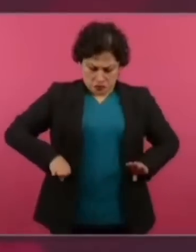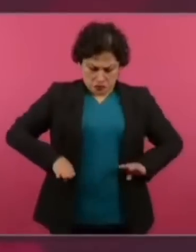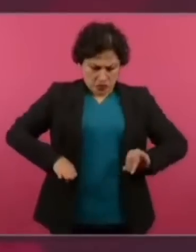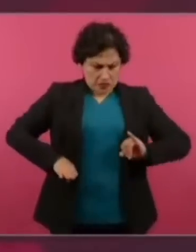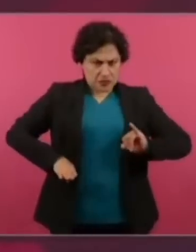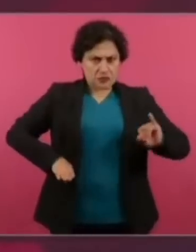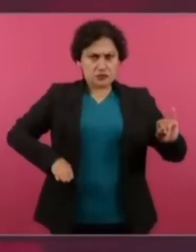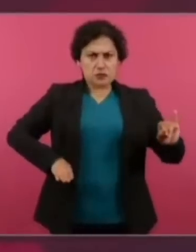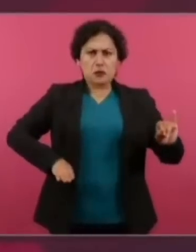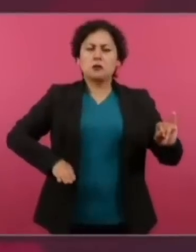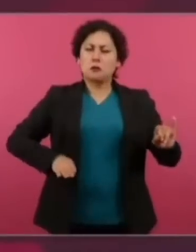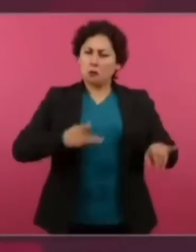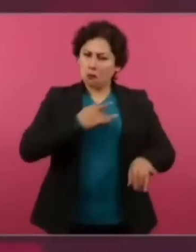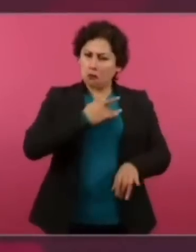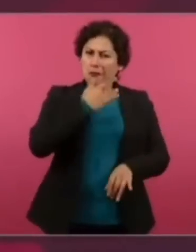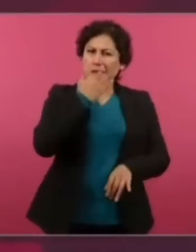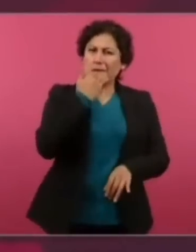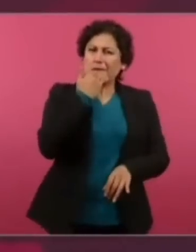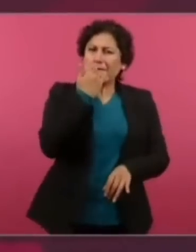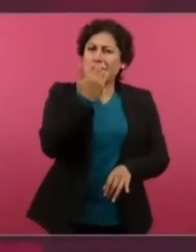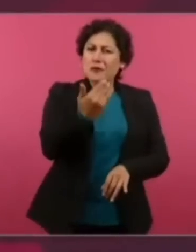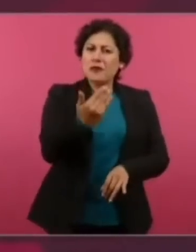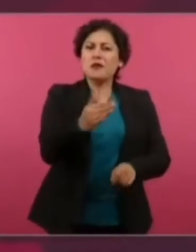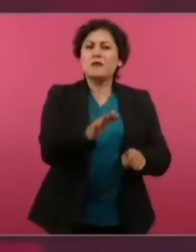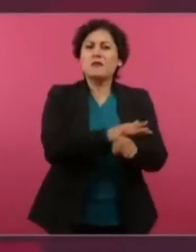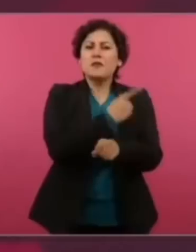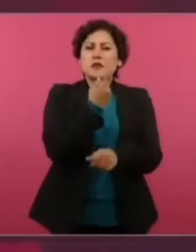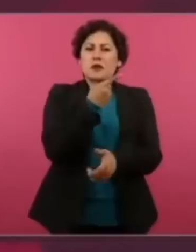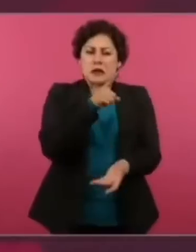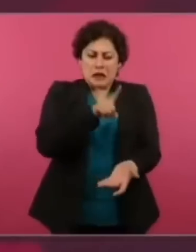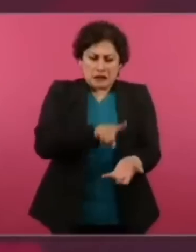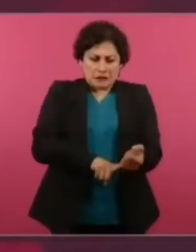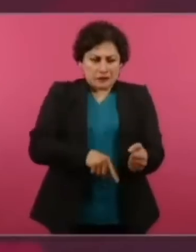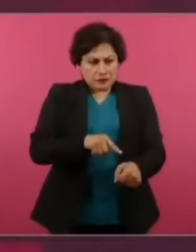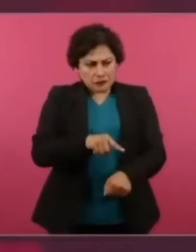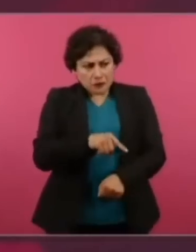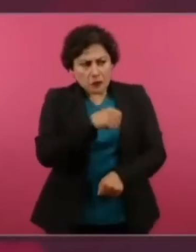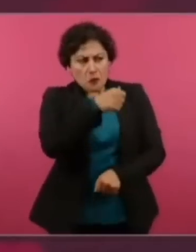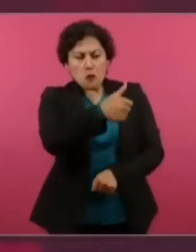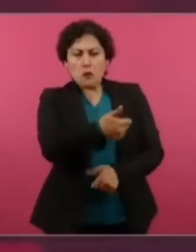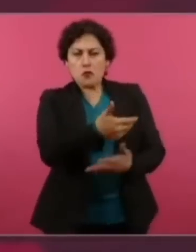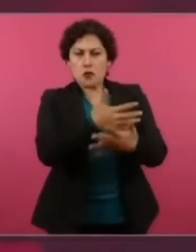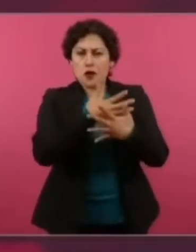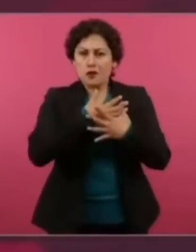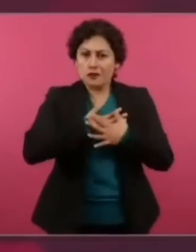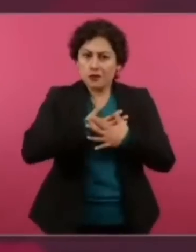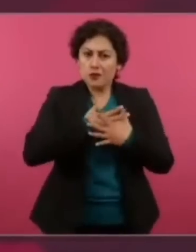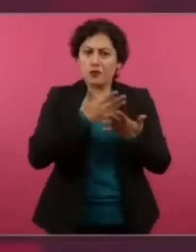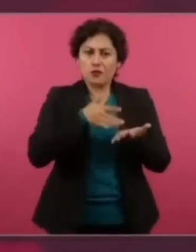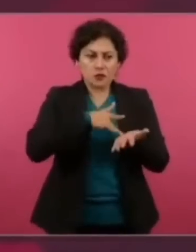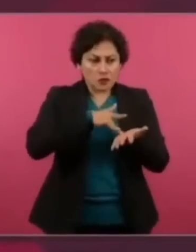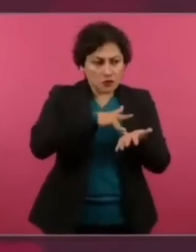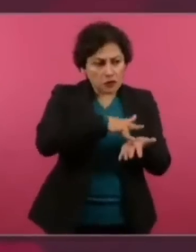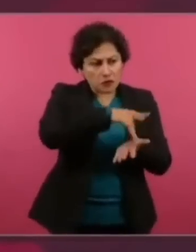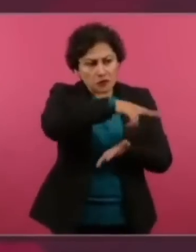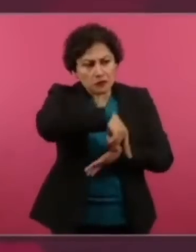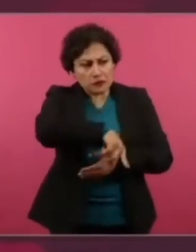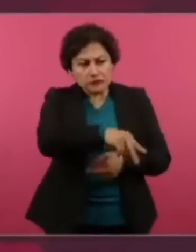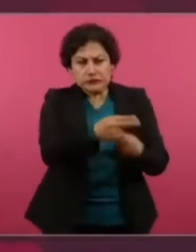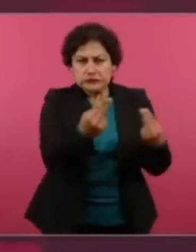se está llevando a la práctica el principio del amor al prójimo y se está ayudando a los más